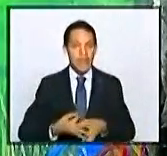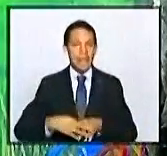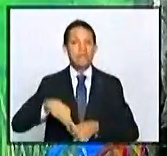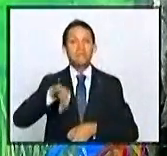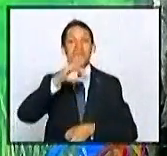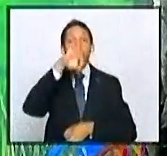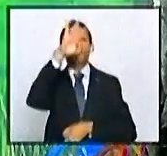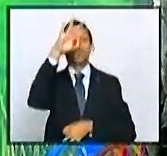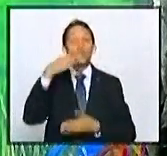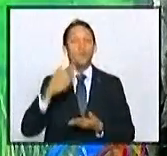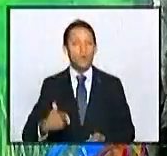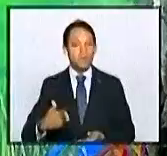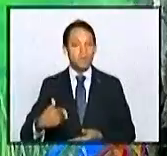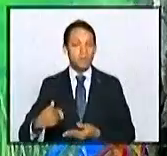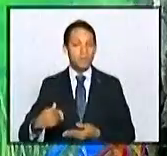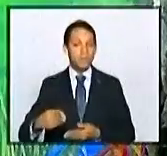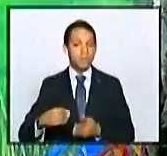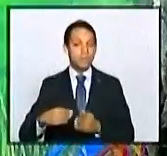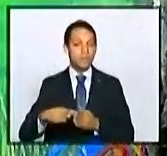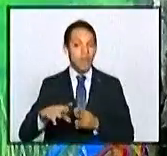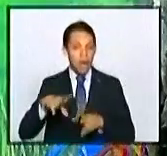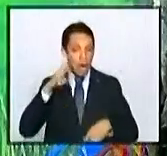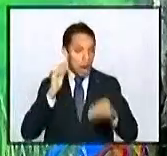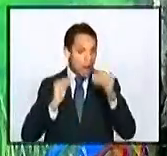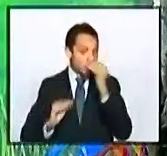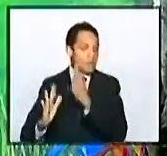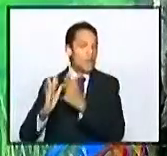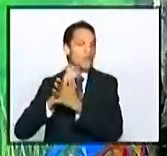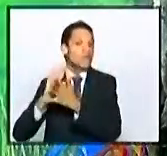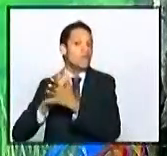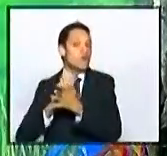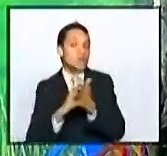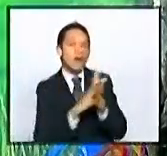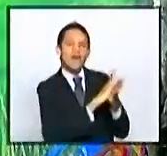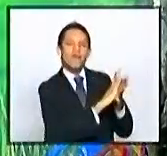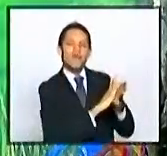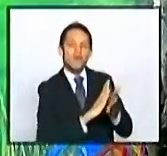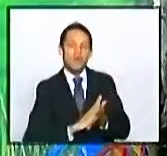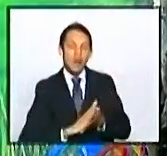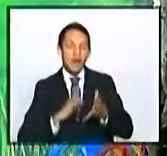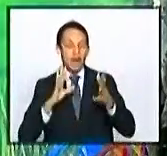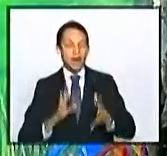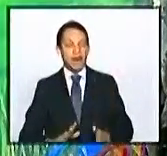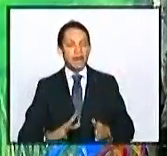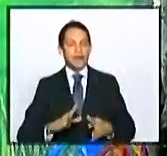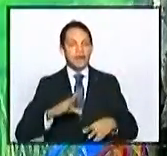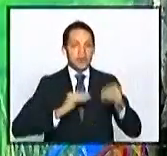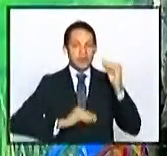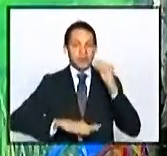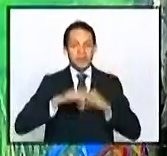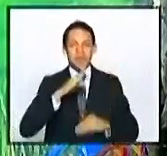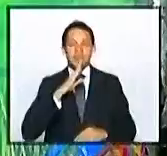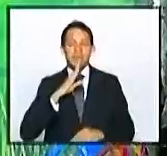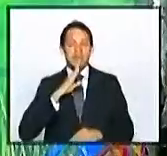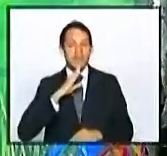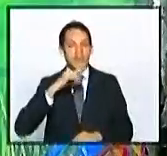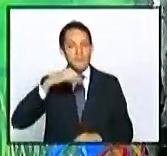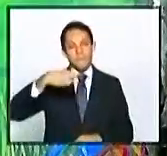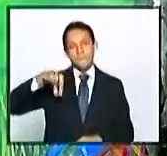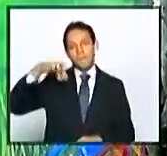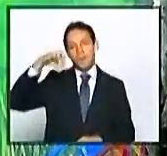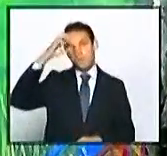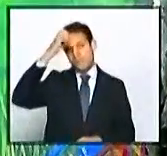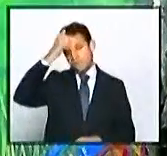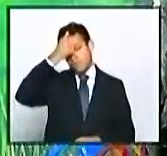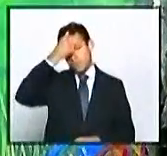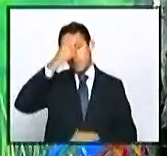llega a él a través de la palabra o a través de ciertas terapias. ¿Y quién lo estudió? Pues para eso existe la